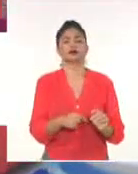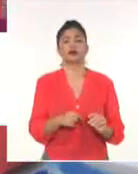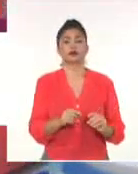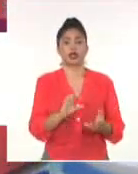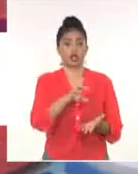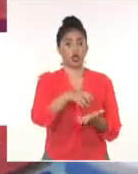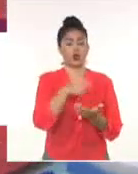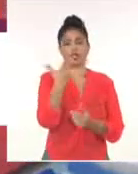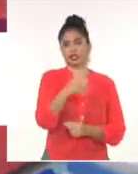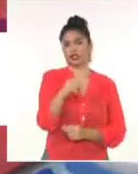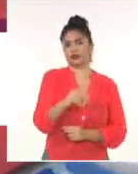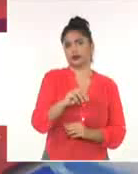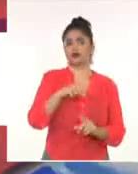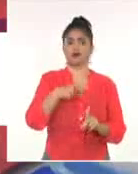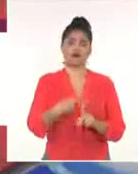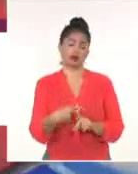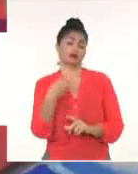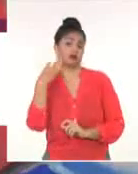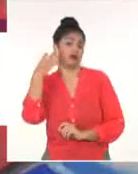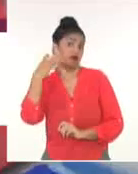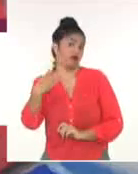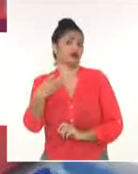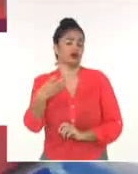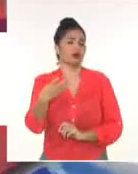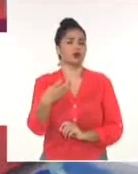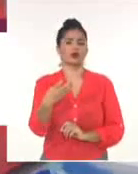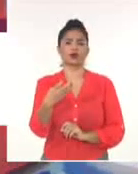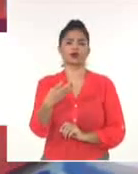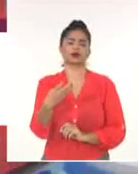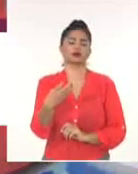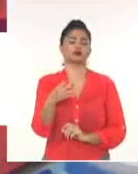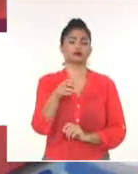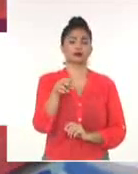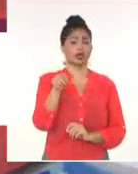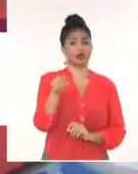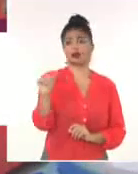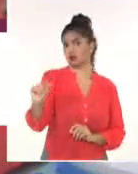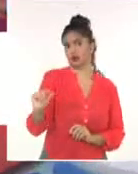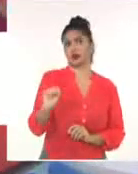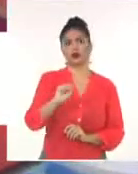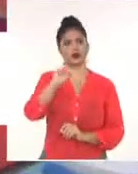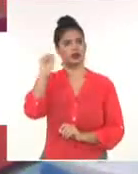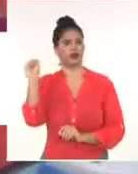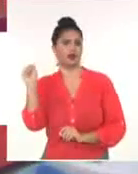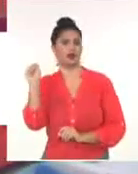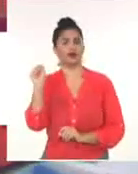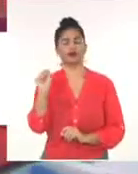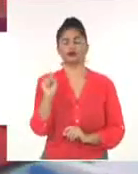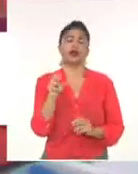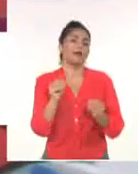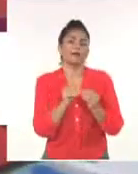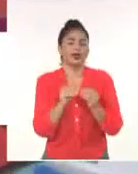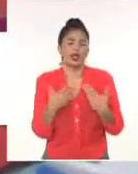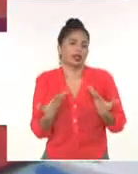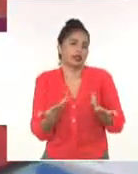sino para también la nueva generación y los futuros hombres de ciencia del país, que solo hay que ponerle empeño,